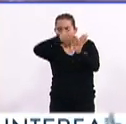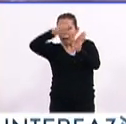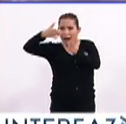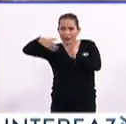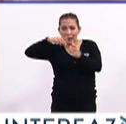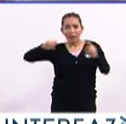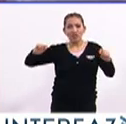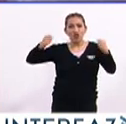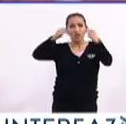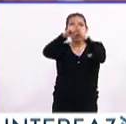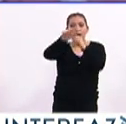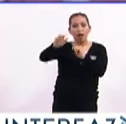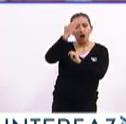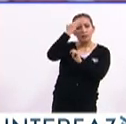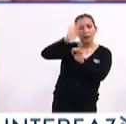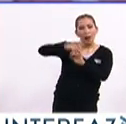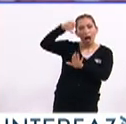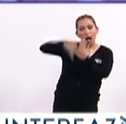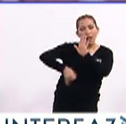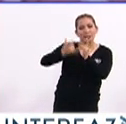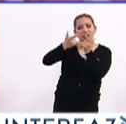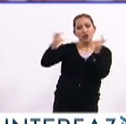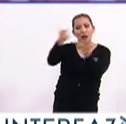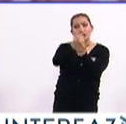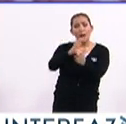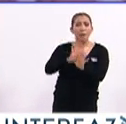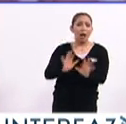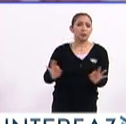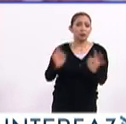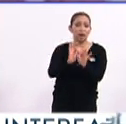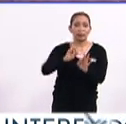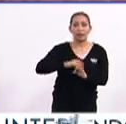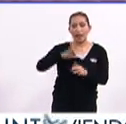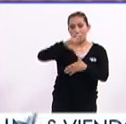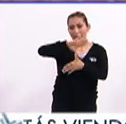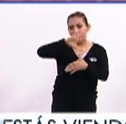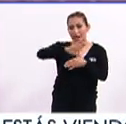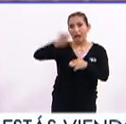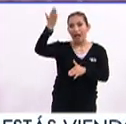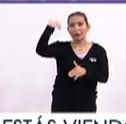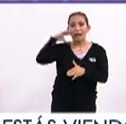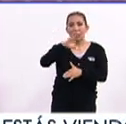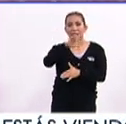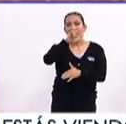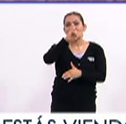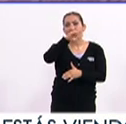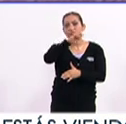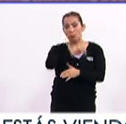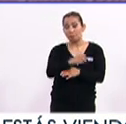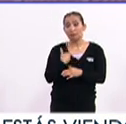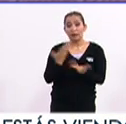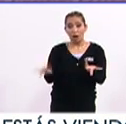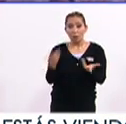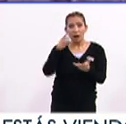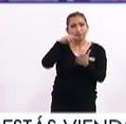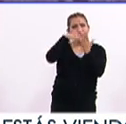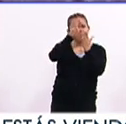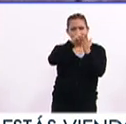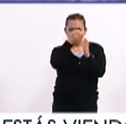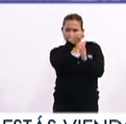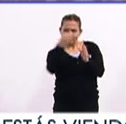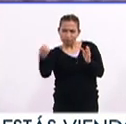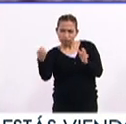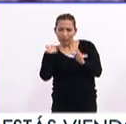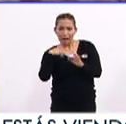Teotihuacán, lo que permitirá conocer mejor la historia de la ciudad más importante de América durante el periodo clásico. Mediante datación